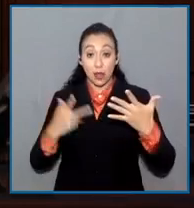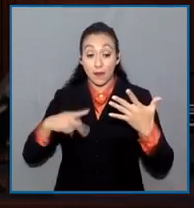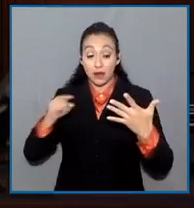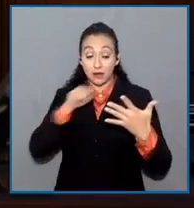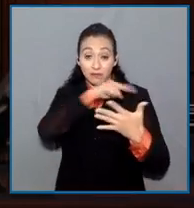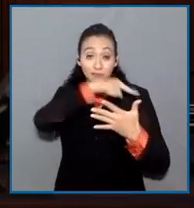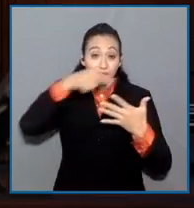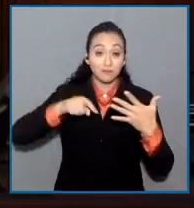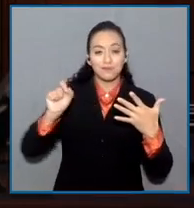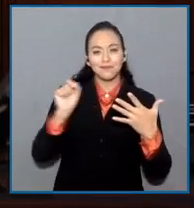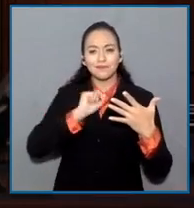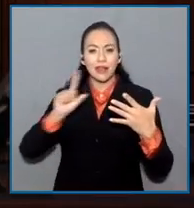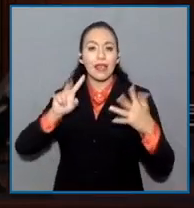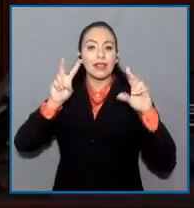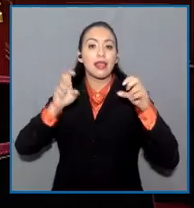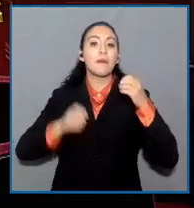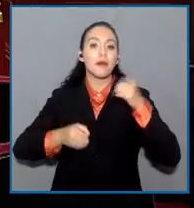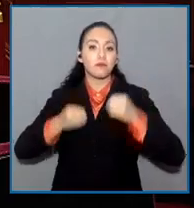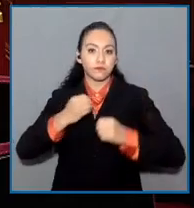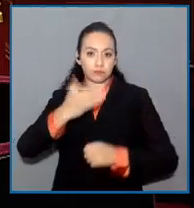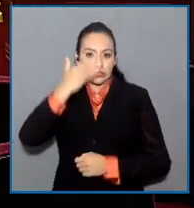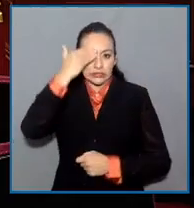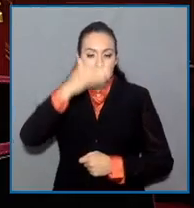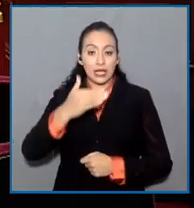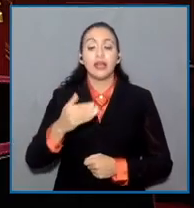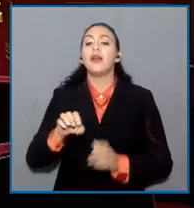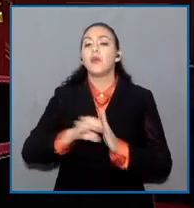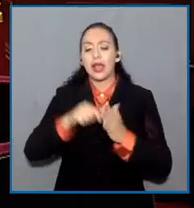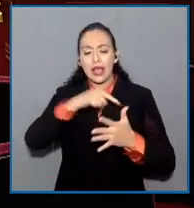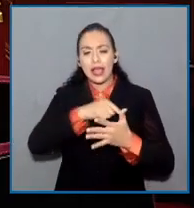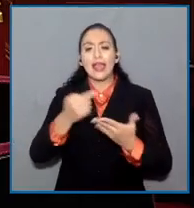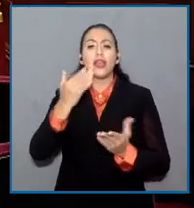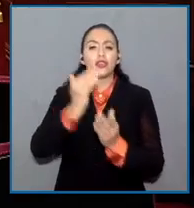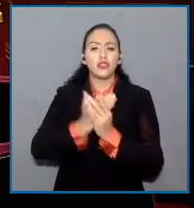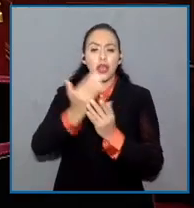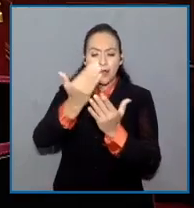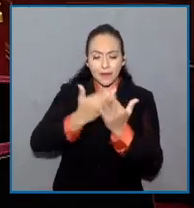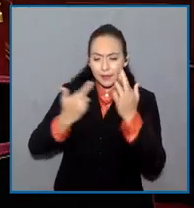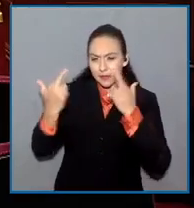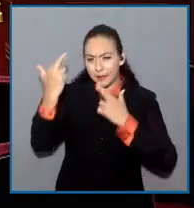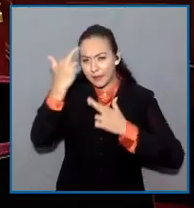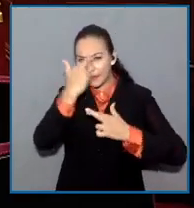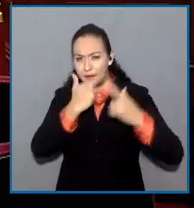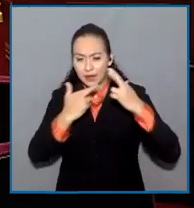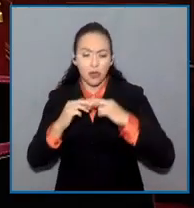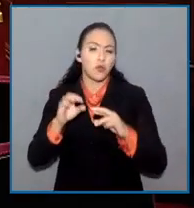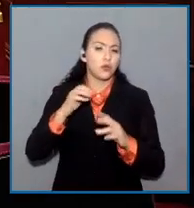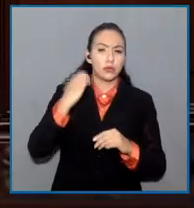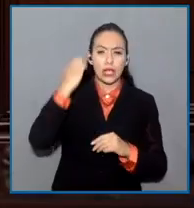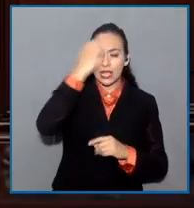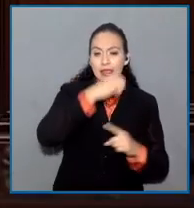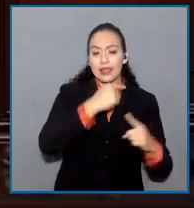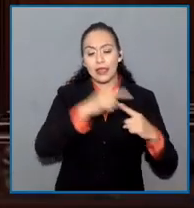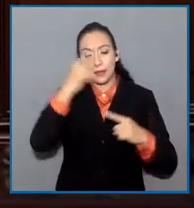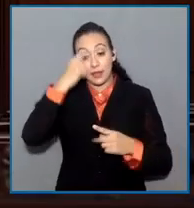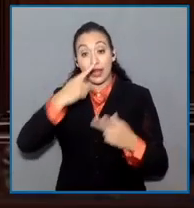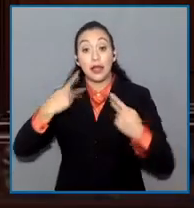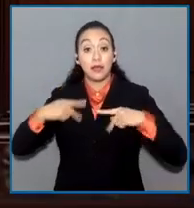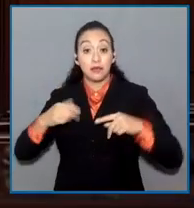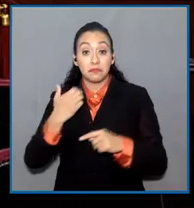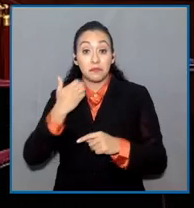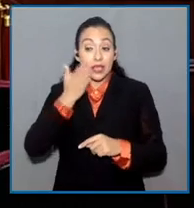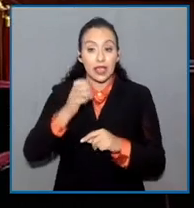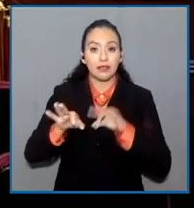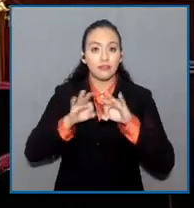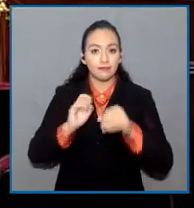jurídica. Recibirá los expedientes y revisará el cumplimiento de requisitos e idoneidad de las personas aspirantes a ocupar cargos de impartición de justicia, que